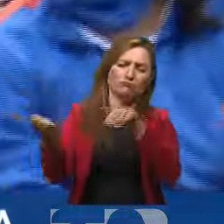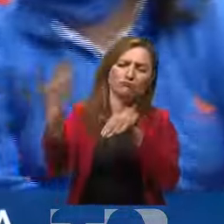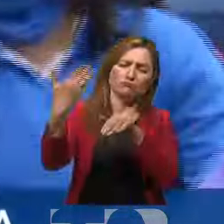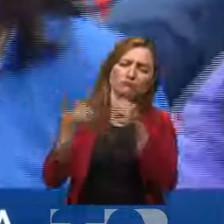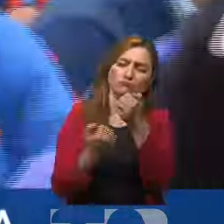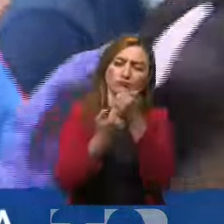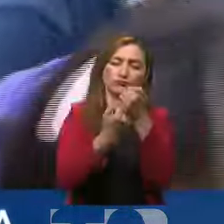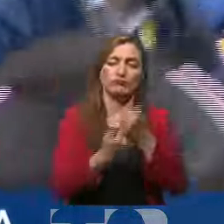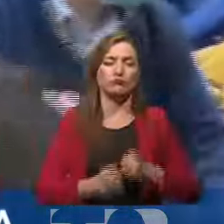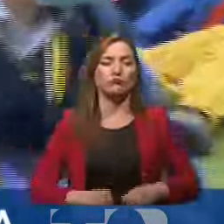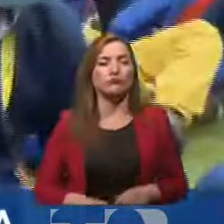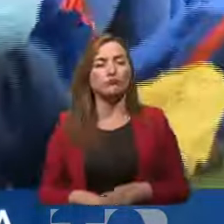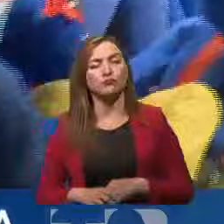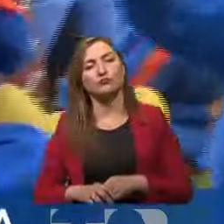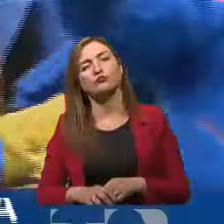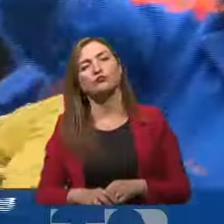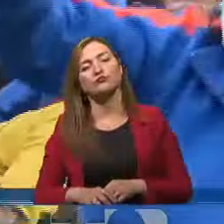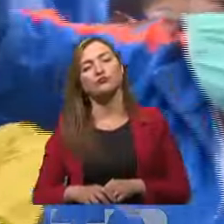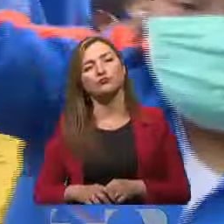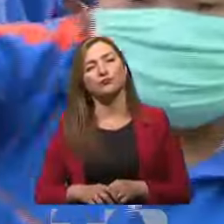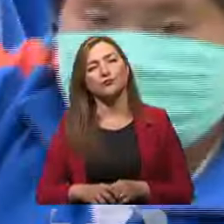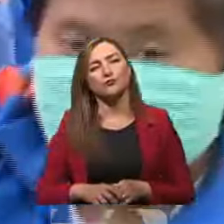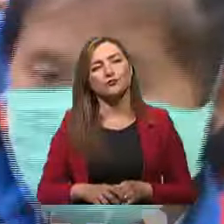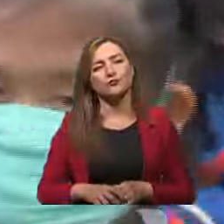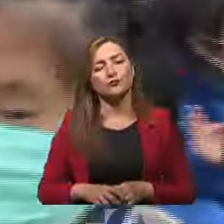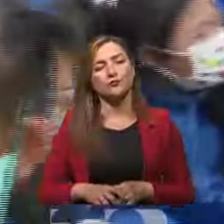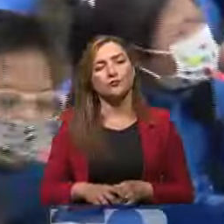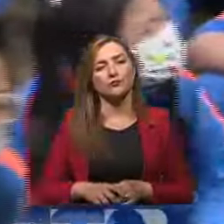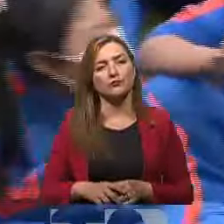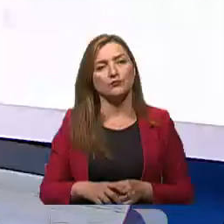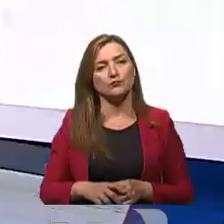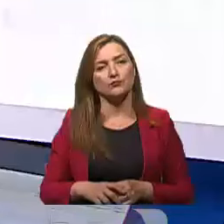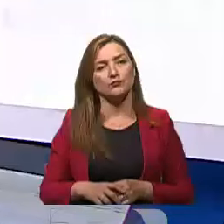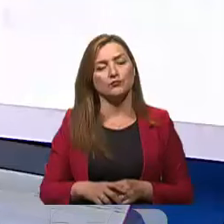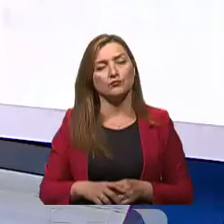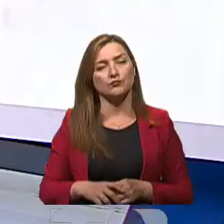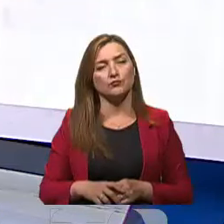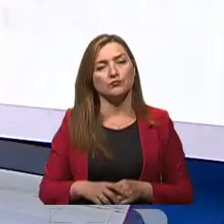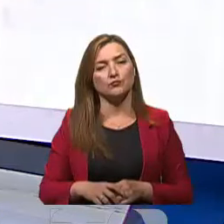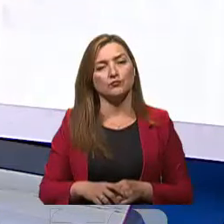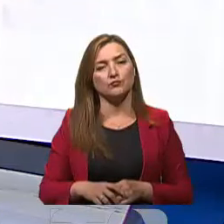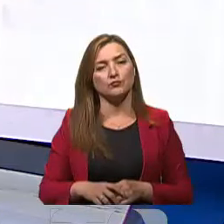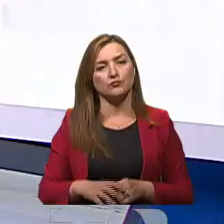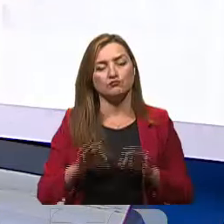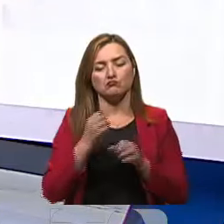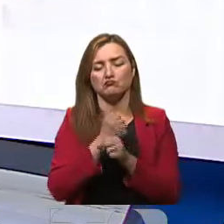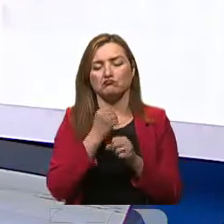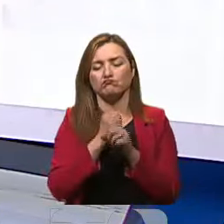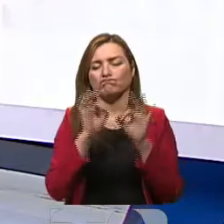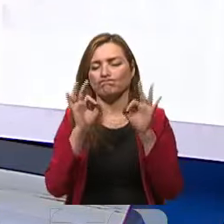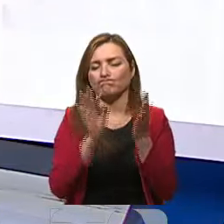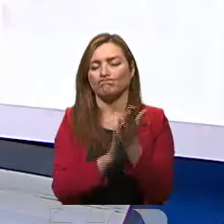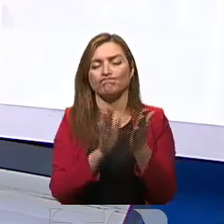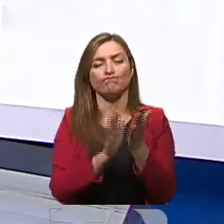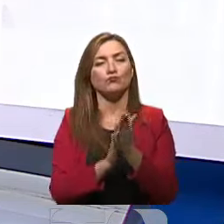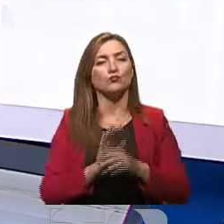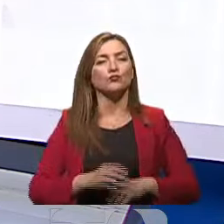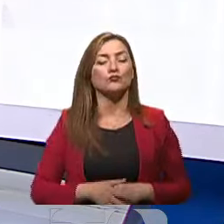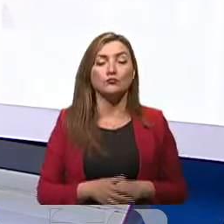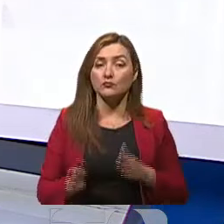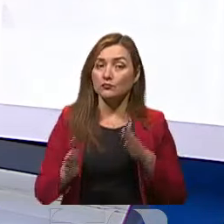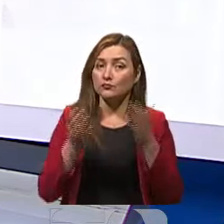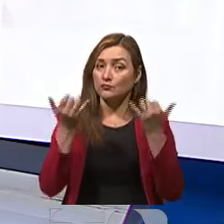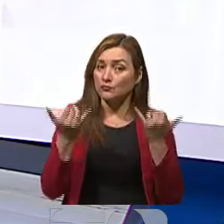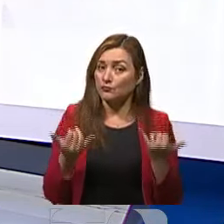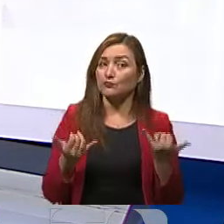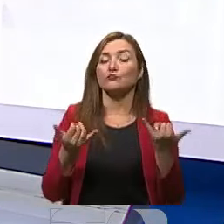a esta causa. una maravillosa labor, sin duda. Y a